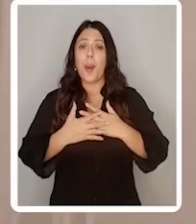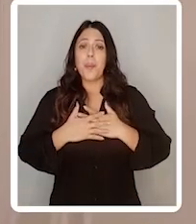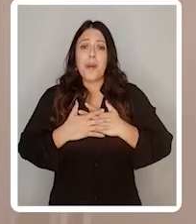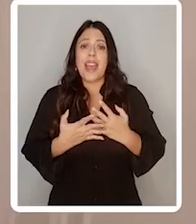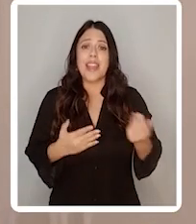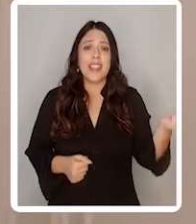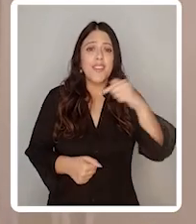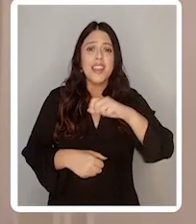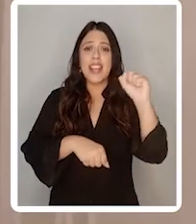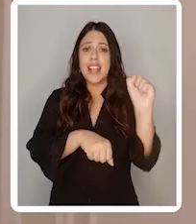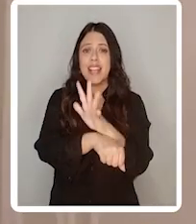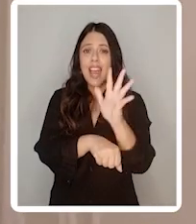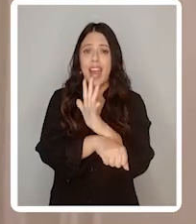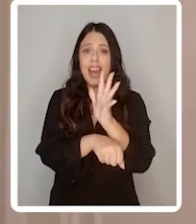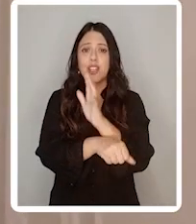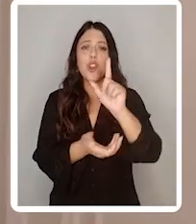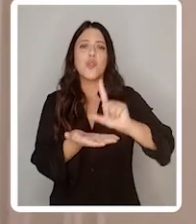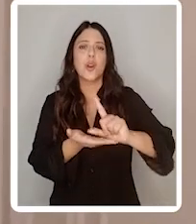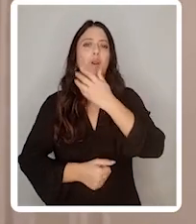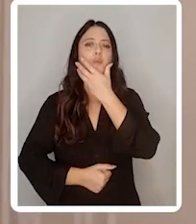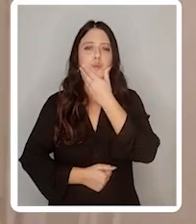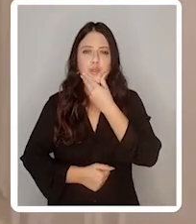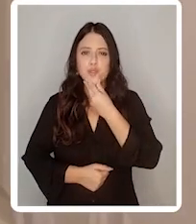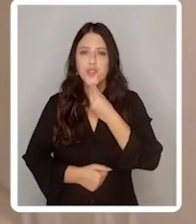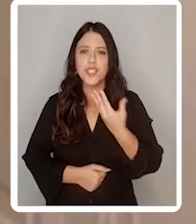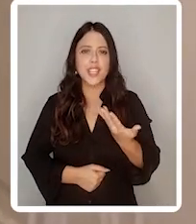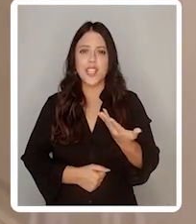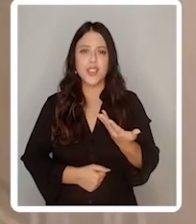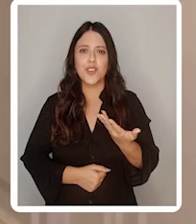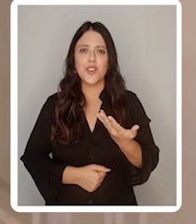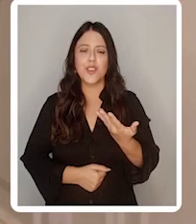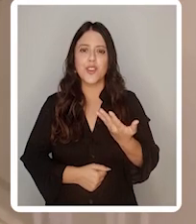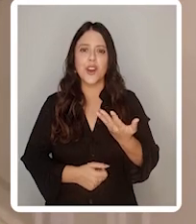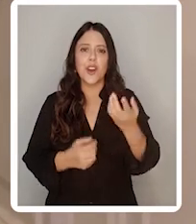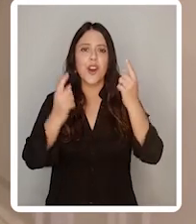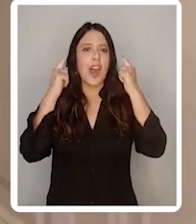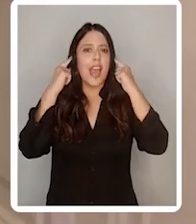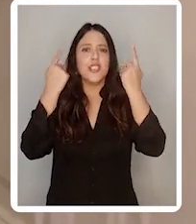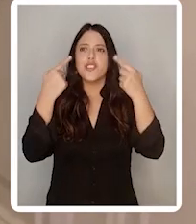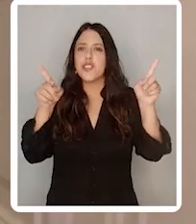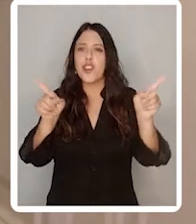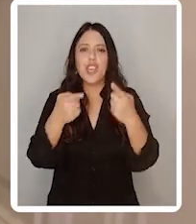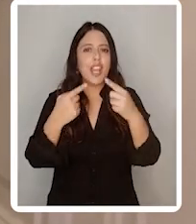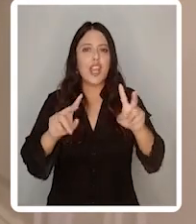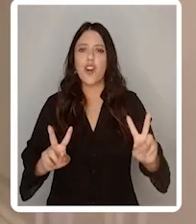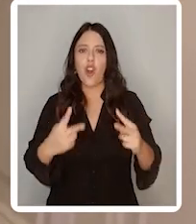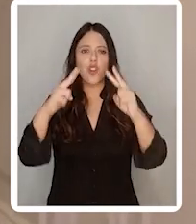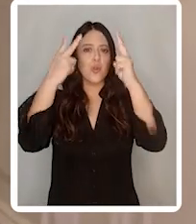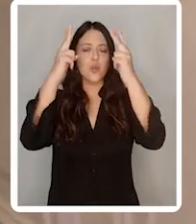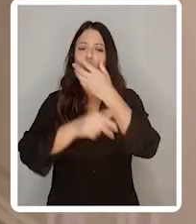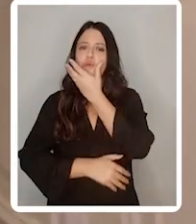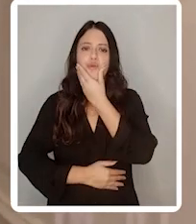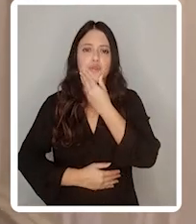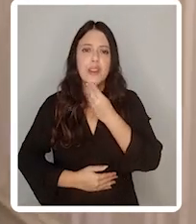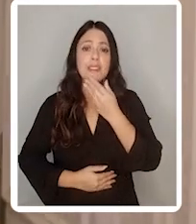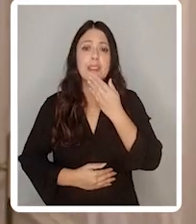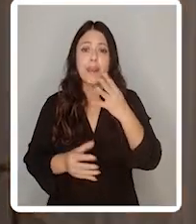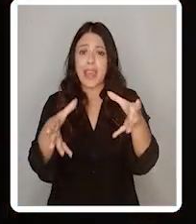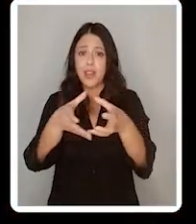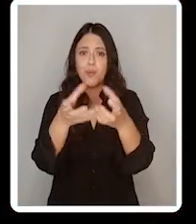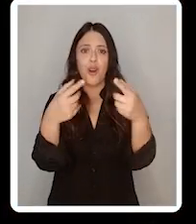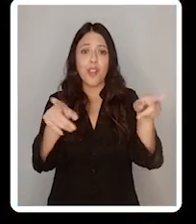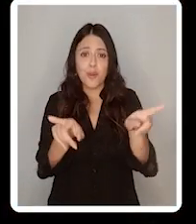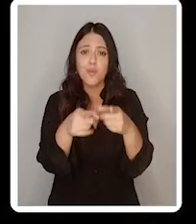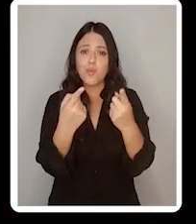Me encanta venir al teatro, es un lugar muy lindo, la sonoridad que tiene, la estructura, todo es muy bello. Y aparte